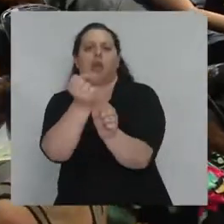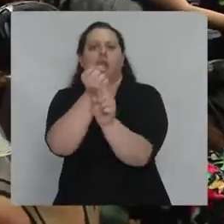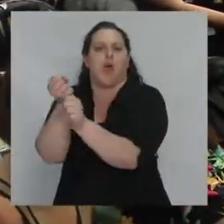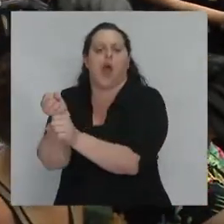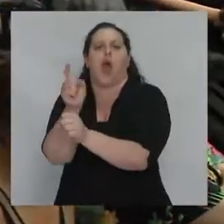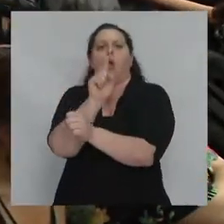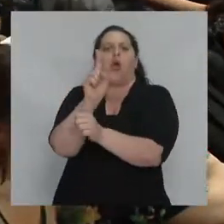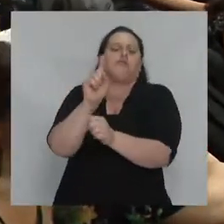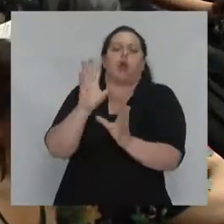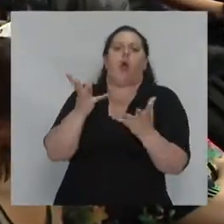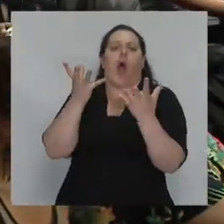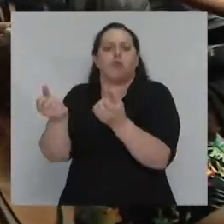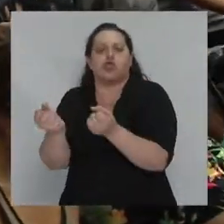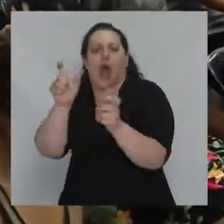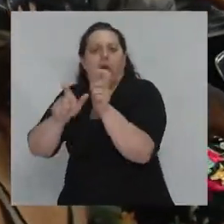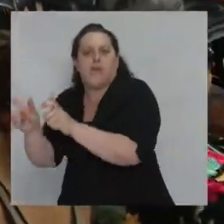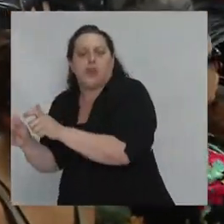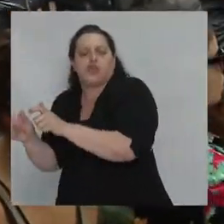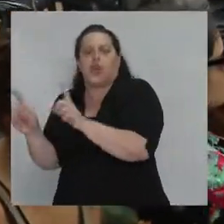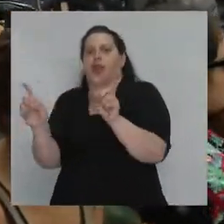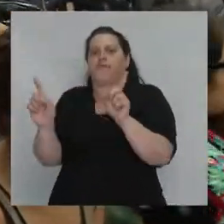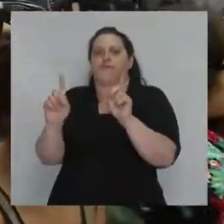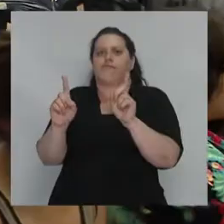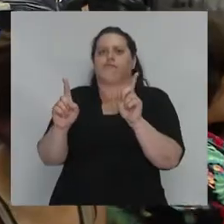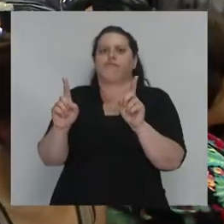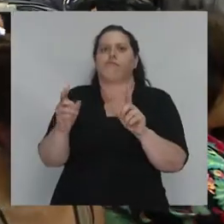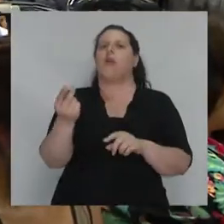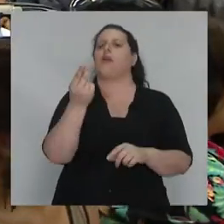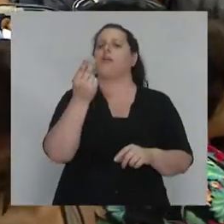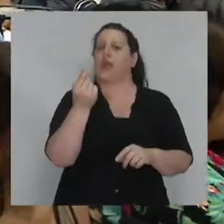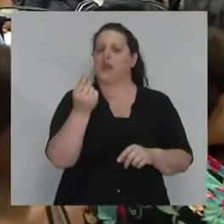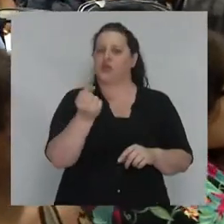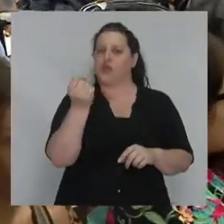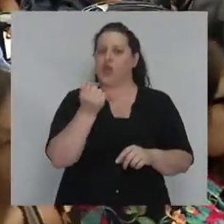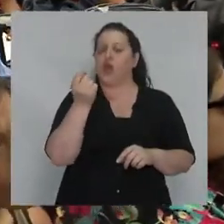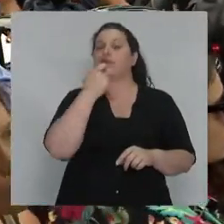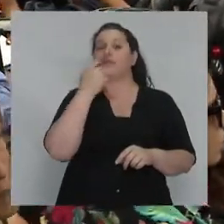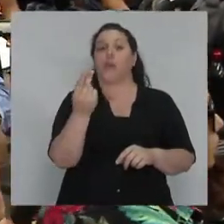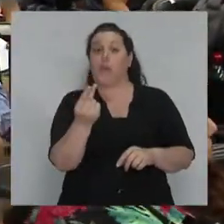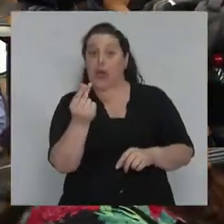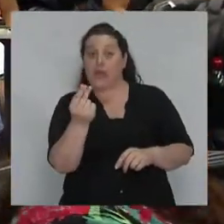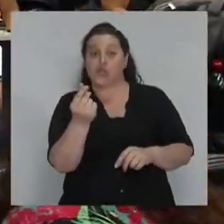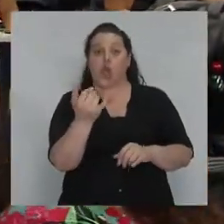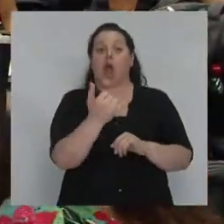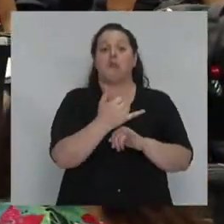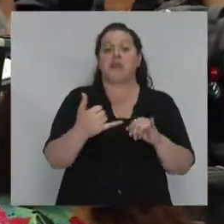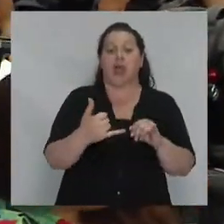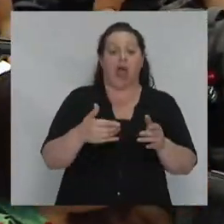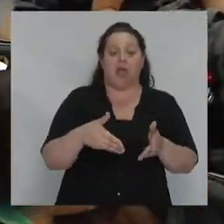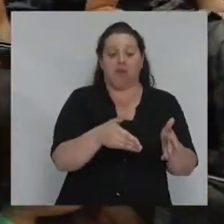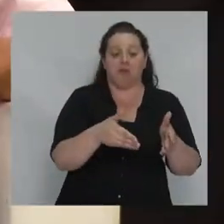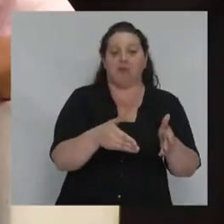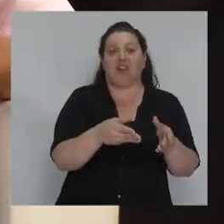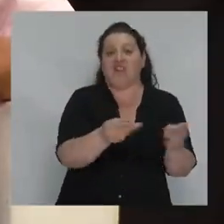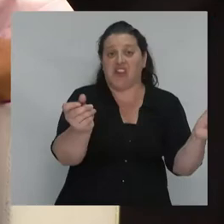menos incluyente, sino el precio. Si el precio iba por la mitad, no importa que la carretera no se hiciera, no importa que después